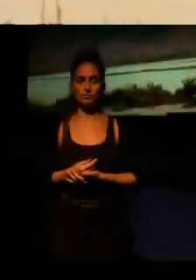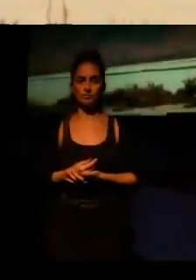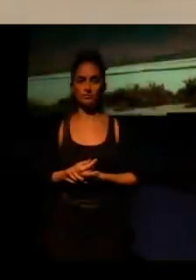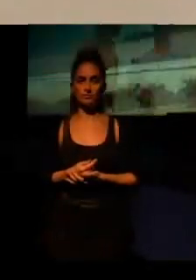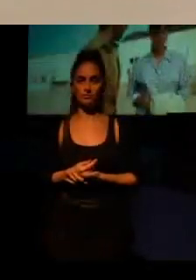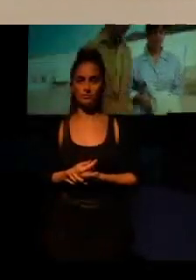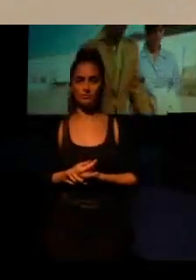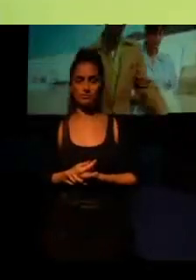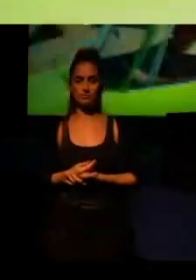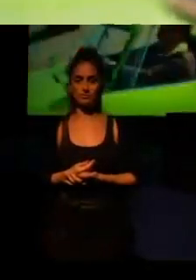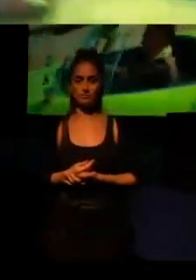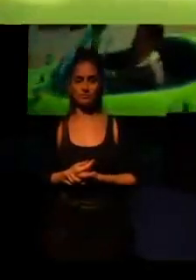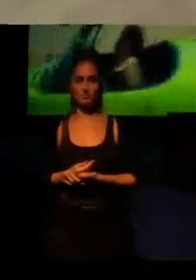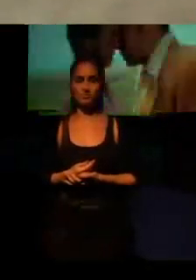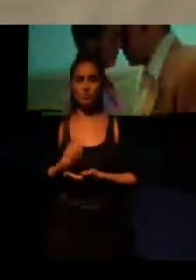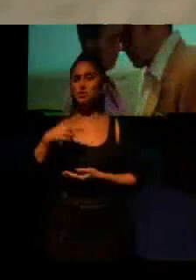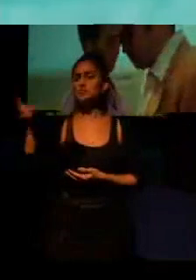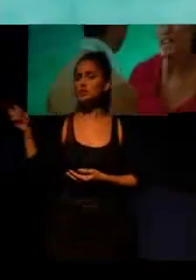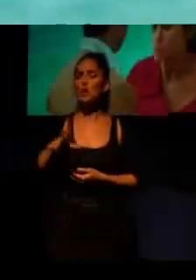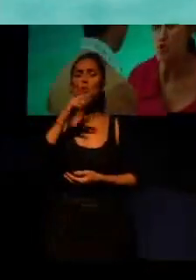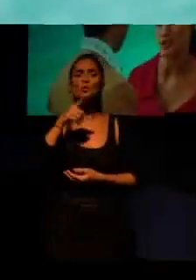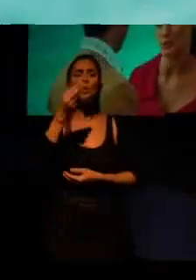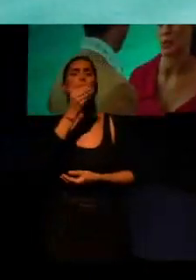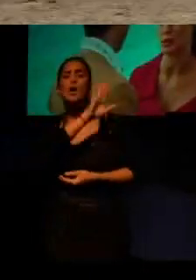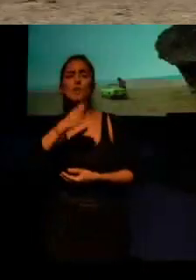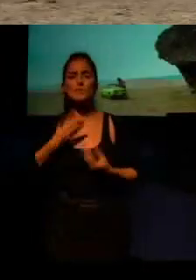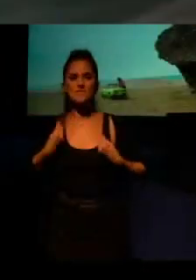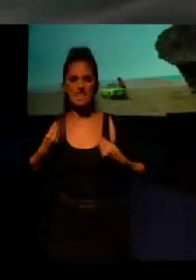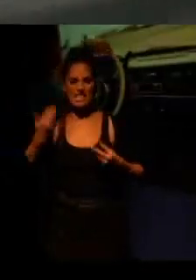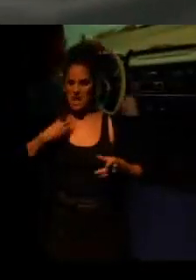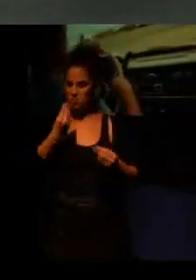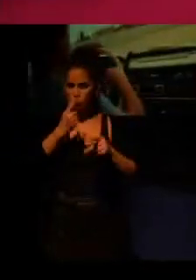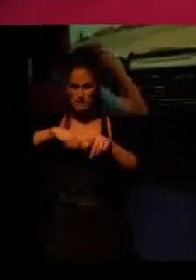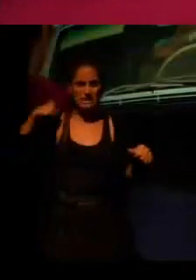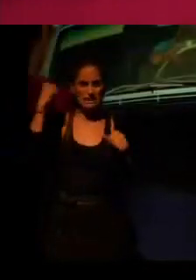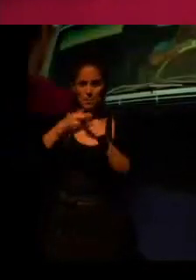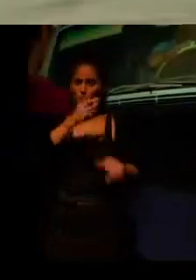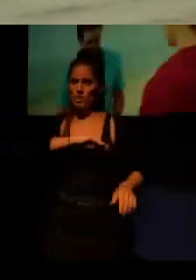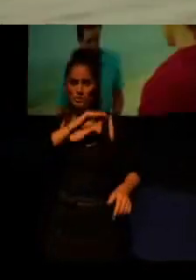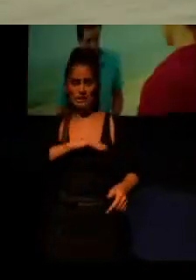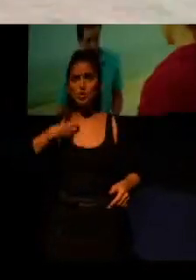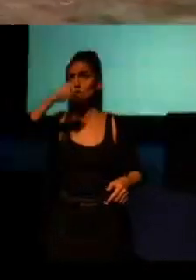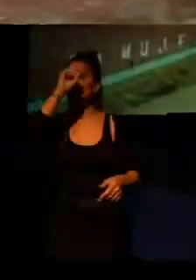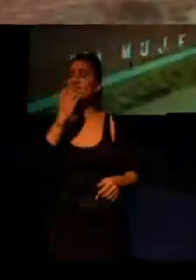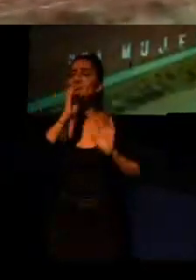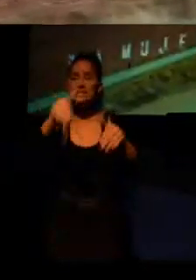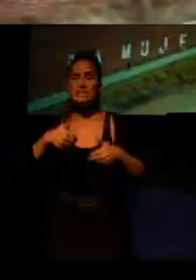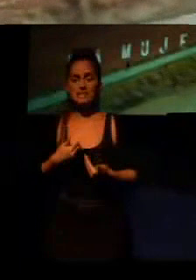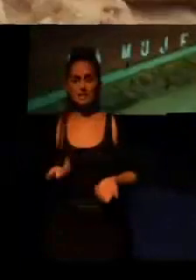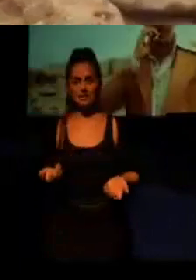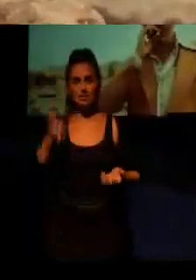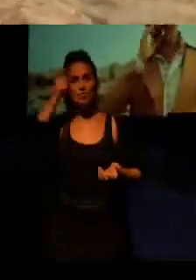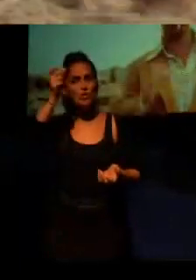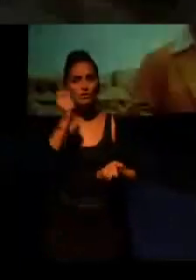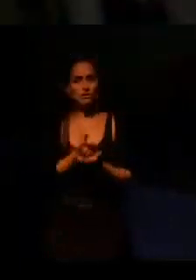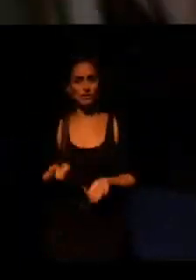¿Tú sabes por qué he venido? Es lo mejor que me ha pasado en la vida. Ha pasado mucho tiempo. Demasiado. Yo no sabía que José iba a regresar al pueblo, Manuel. Veo